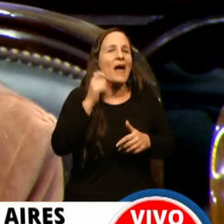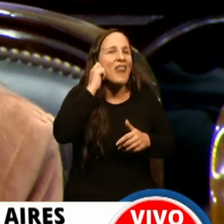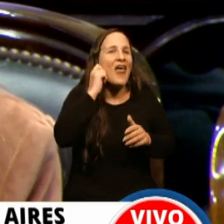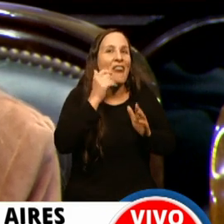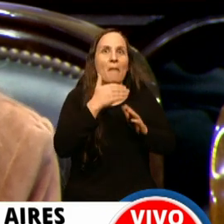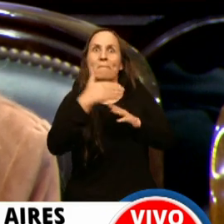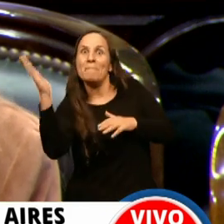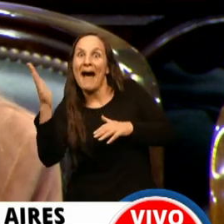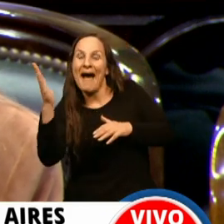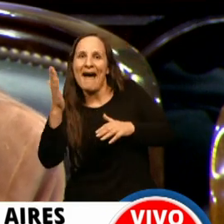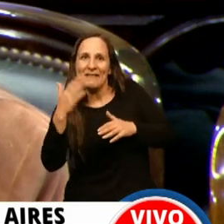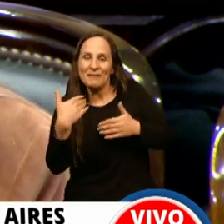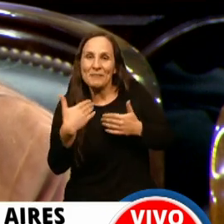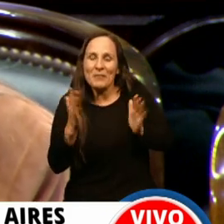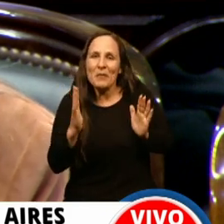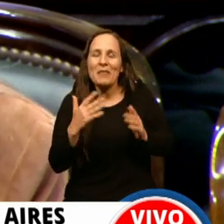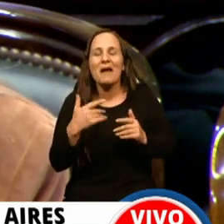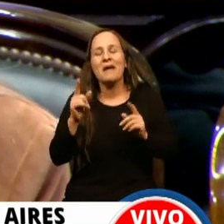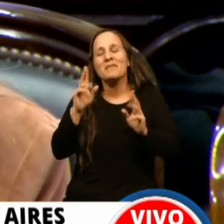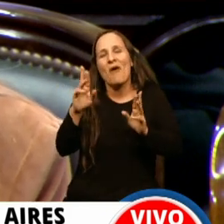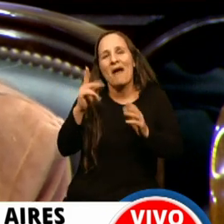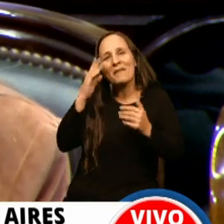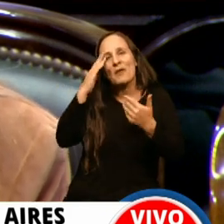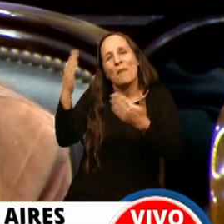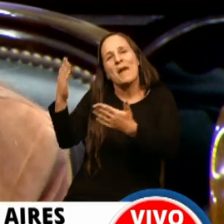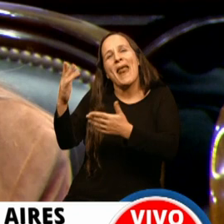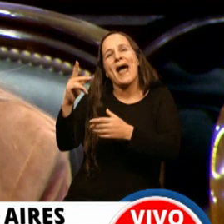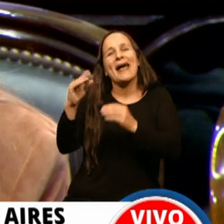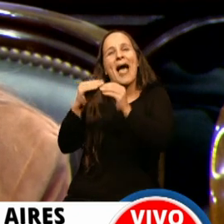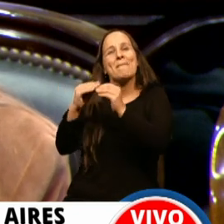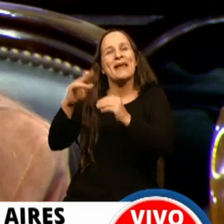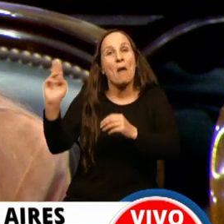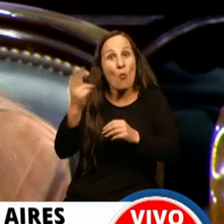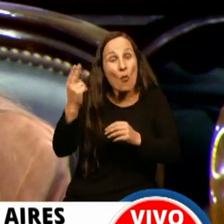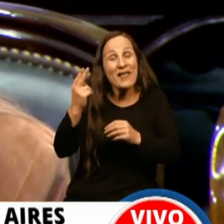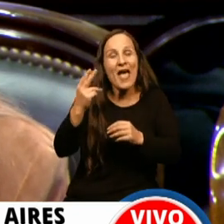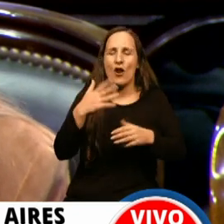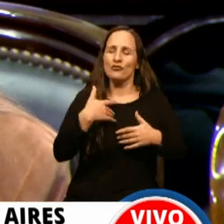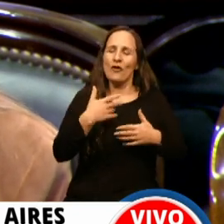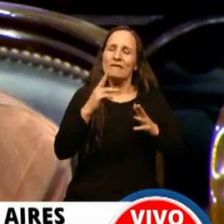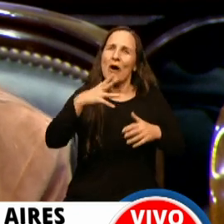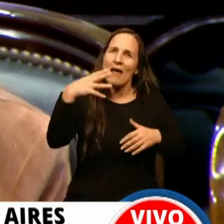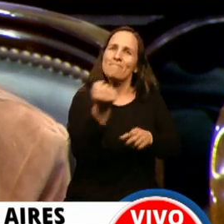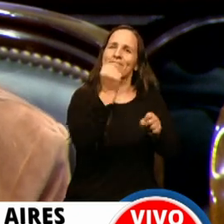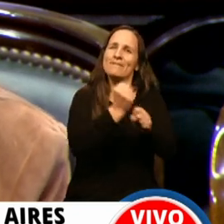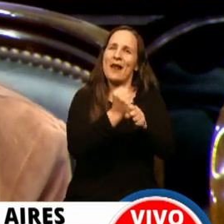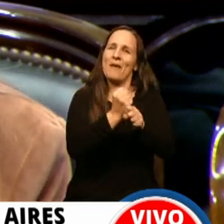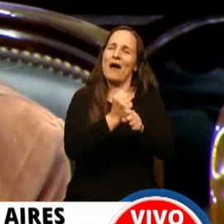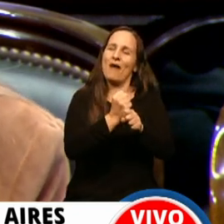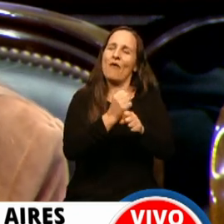vida y espero rendir homenaje a mis amigas muertas teniendo un trabajo formal y con vida